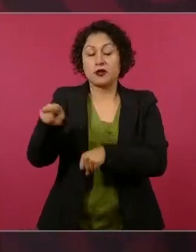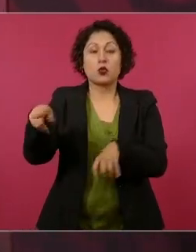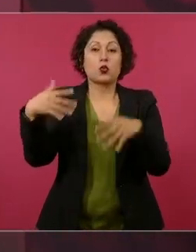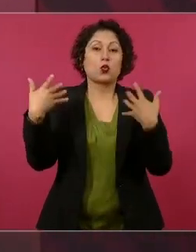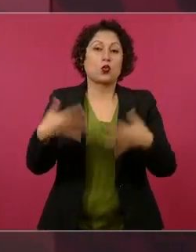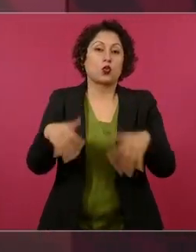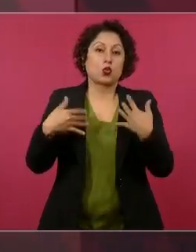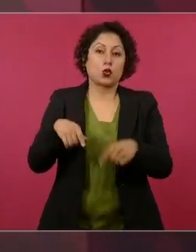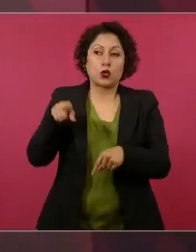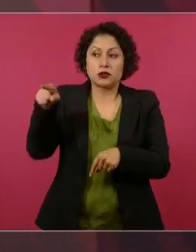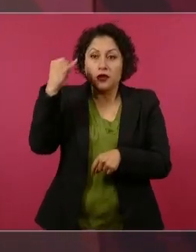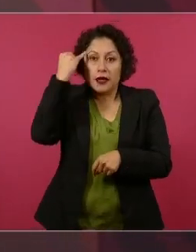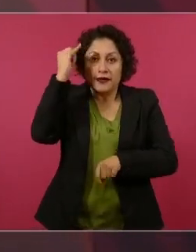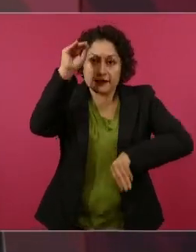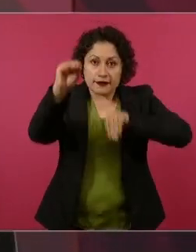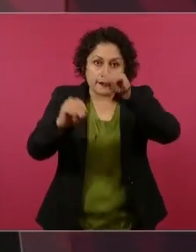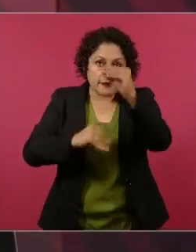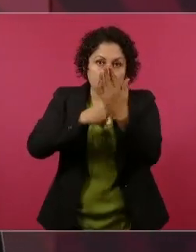que me da envidia de la buena.